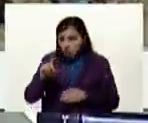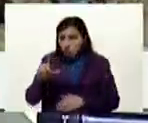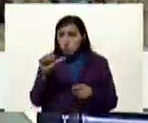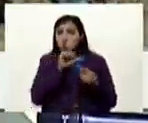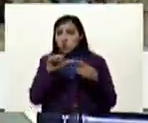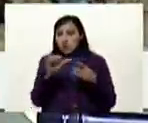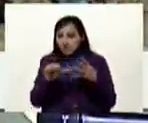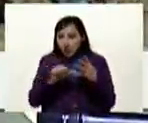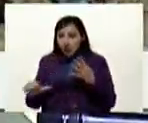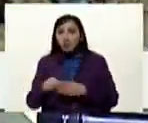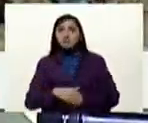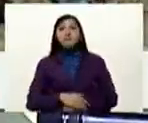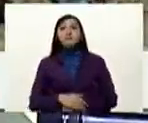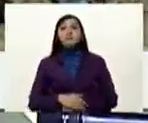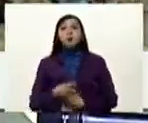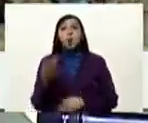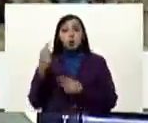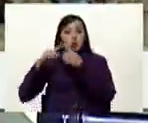semanas,